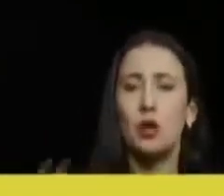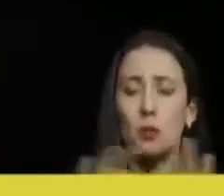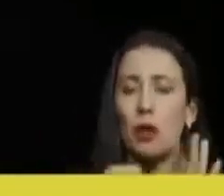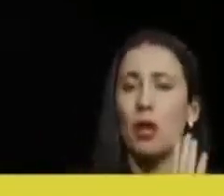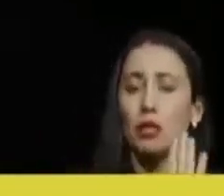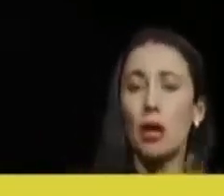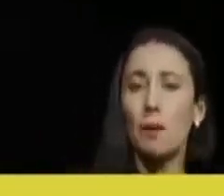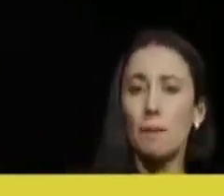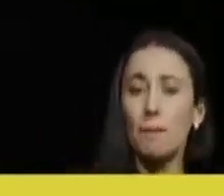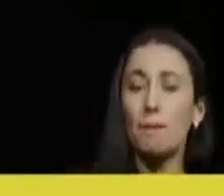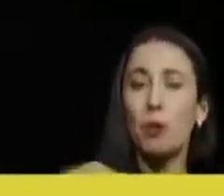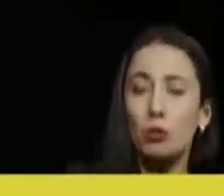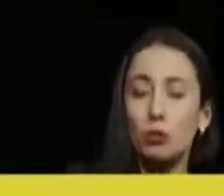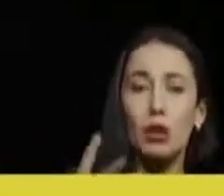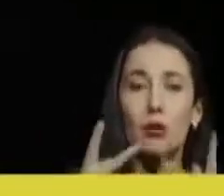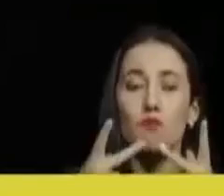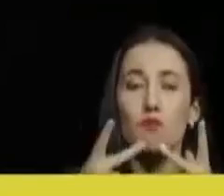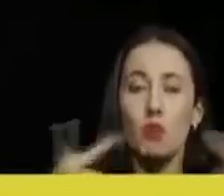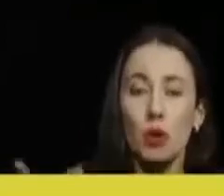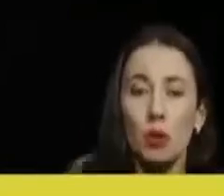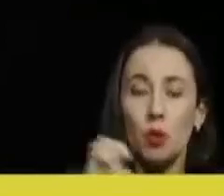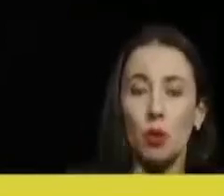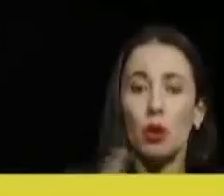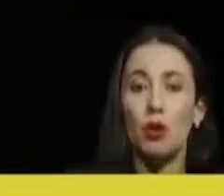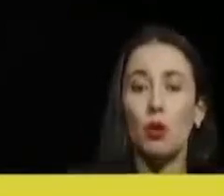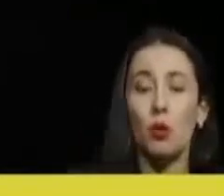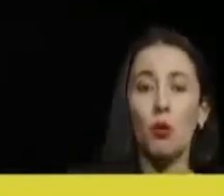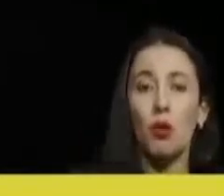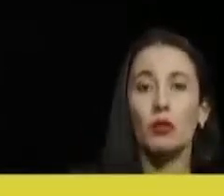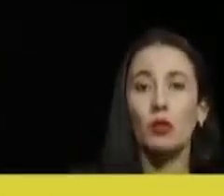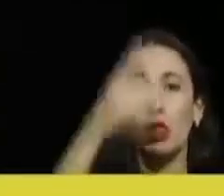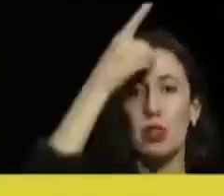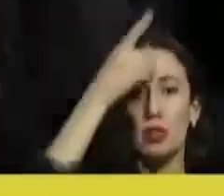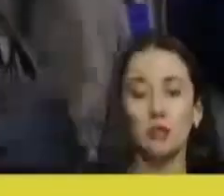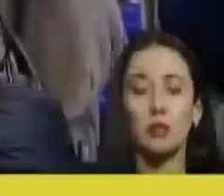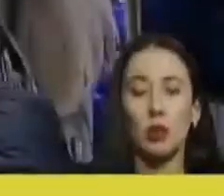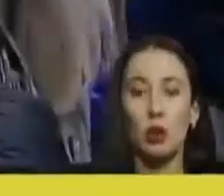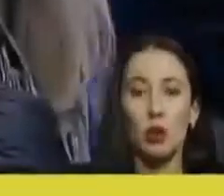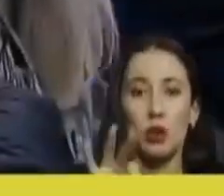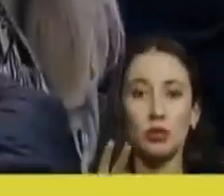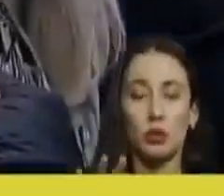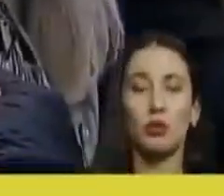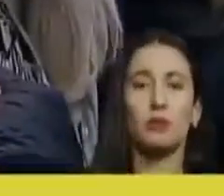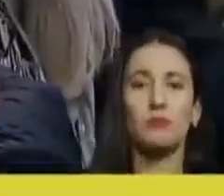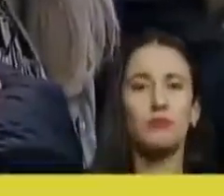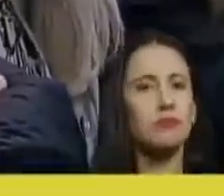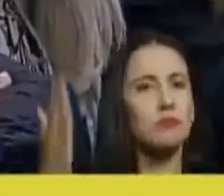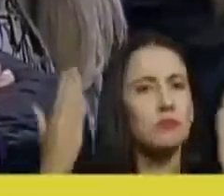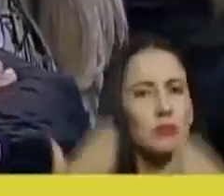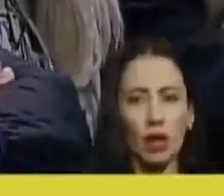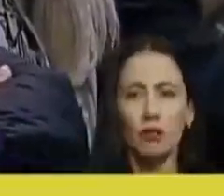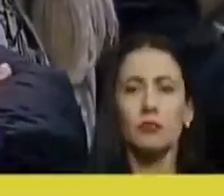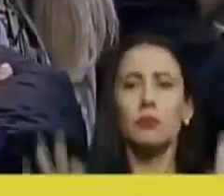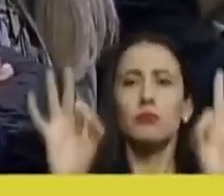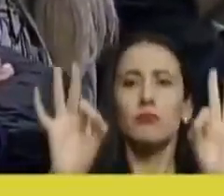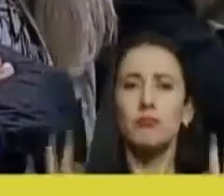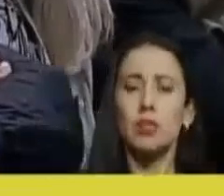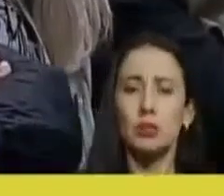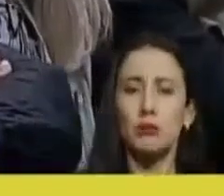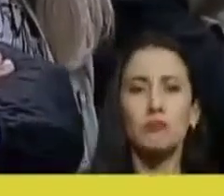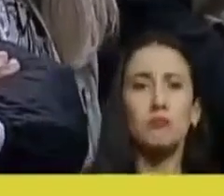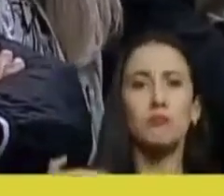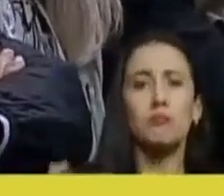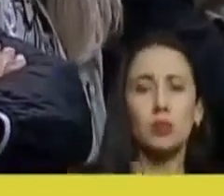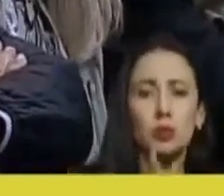la voluntad popular expresada en las urnas. Hemos cumplido con un proceso